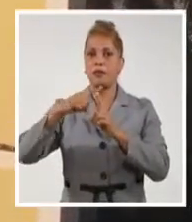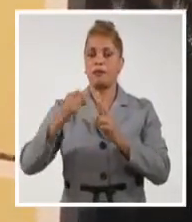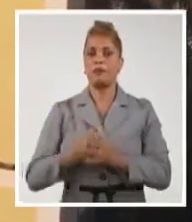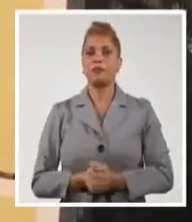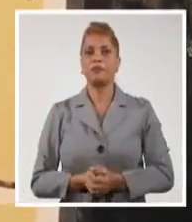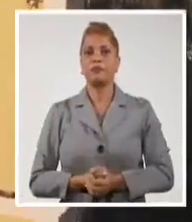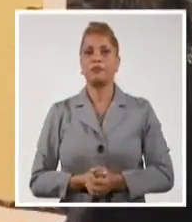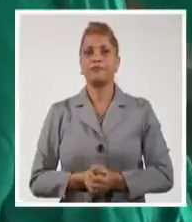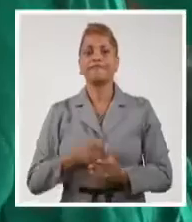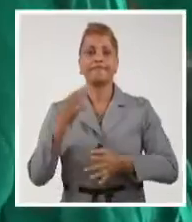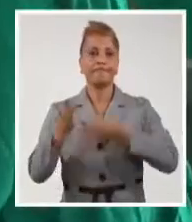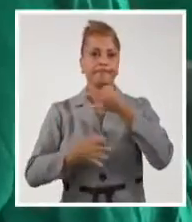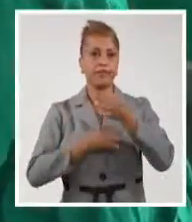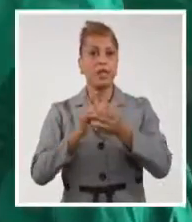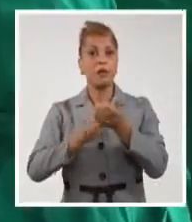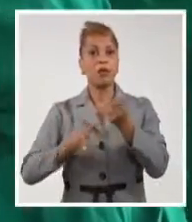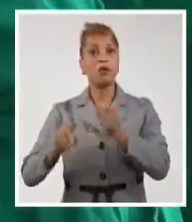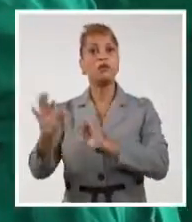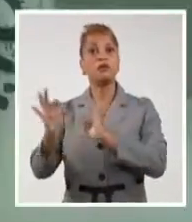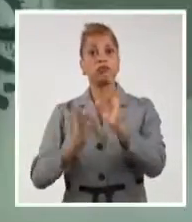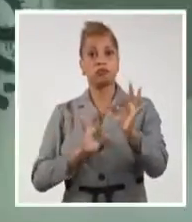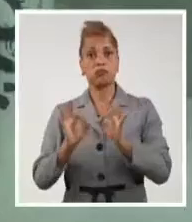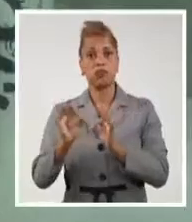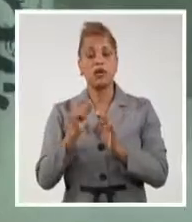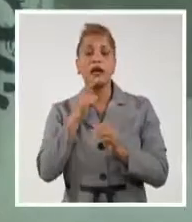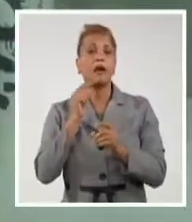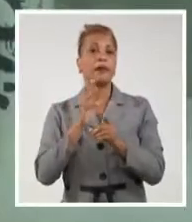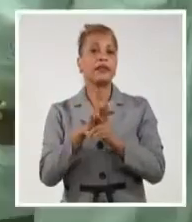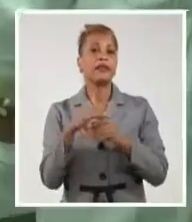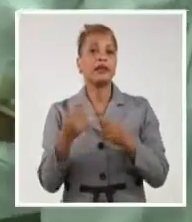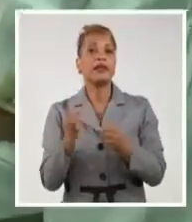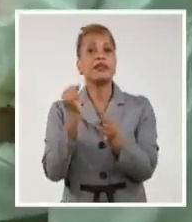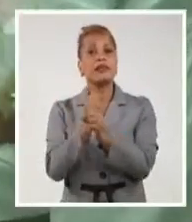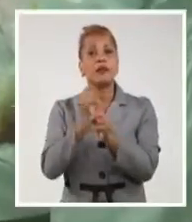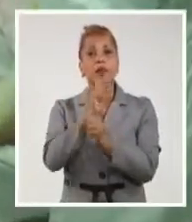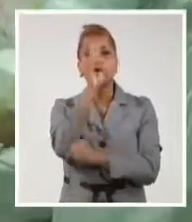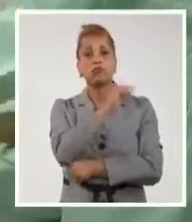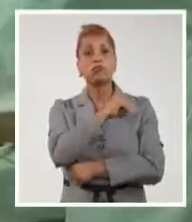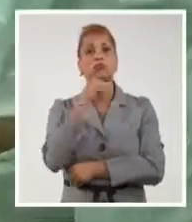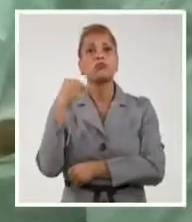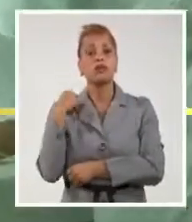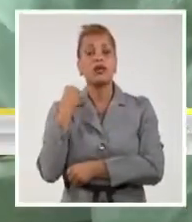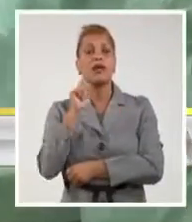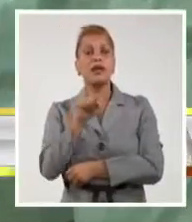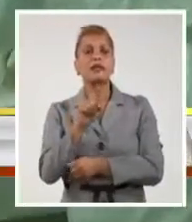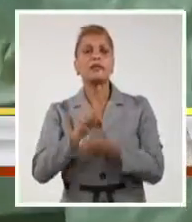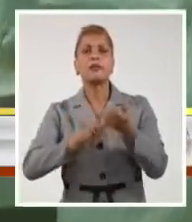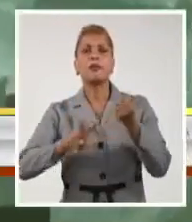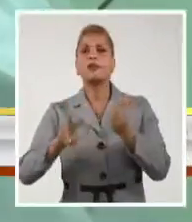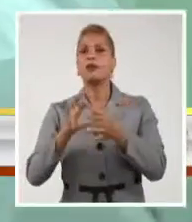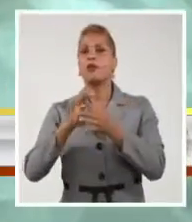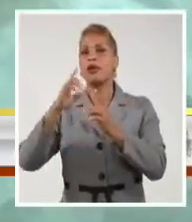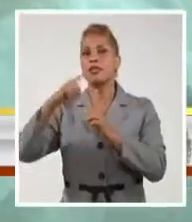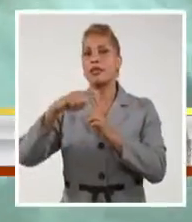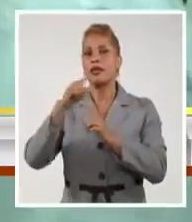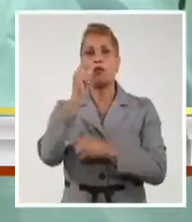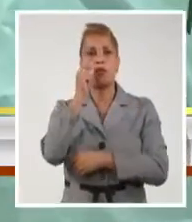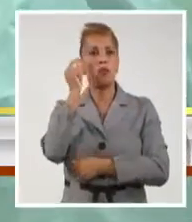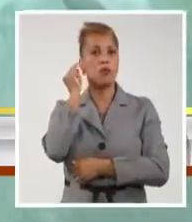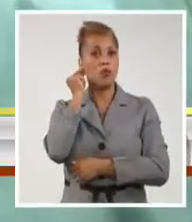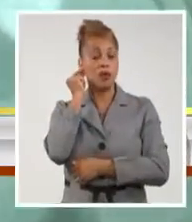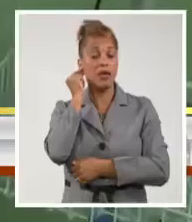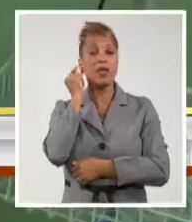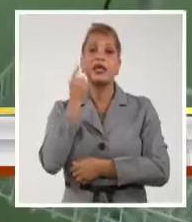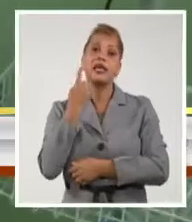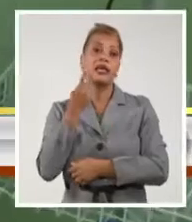Una provincia más protegida a partir de la fuerza de su ejército de batas blancas lo constituye Guantánamo. Hombres y mujeres que, sin sacudirse el